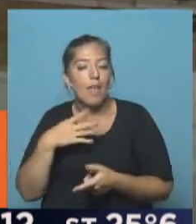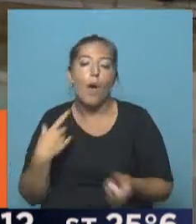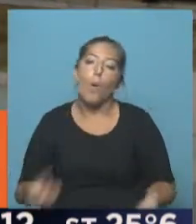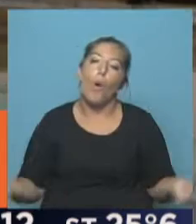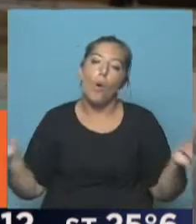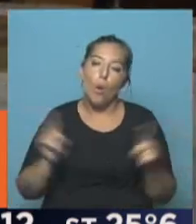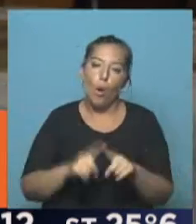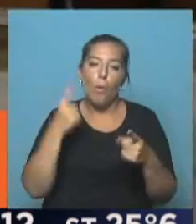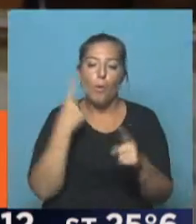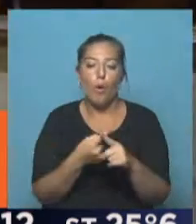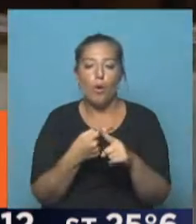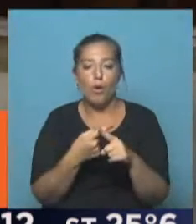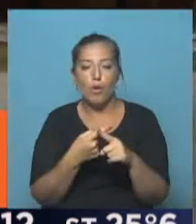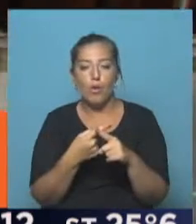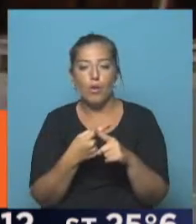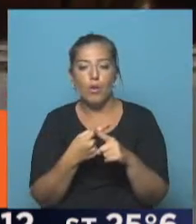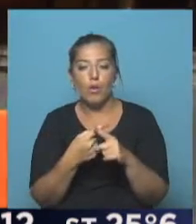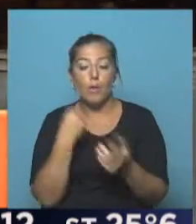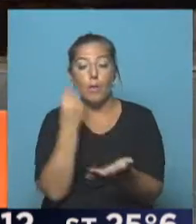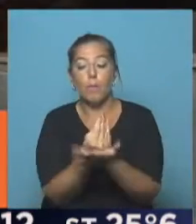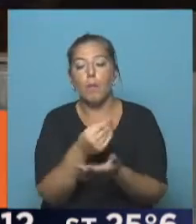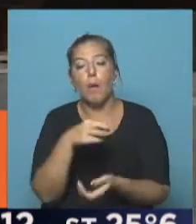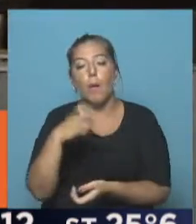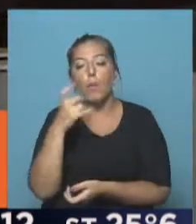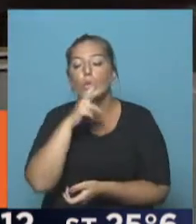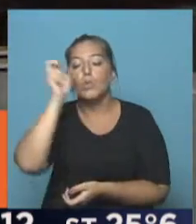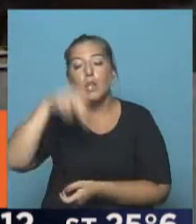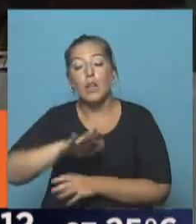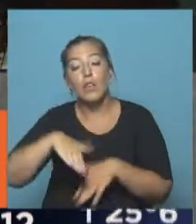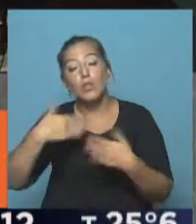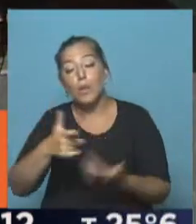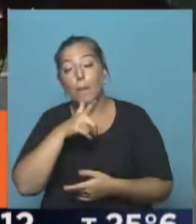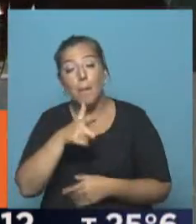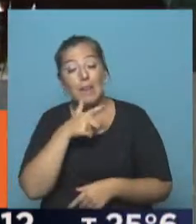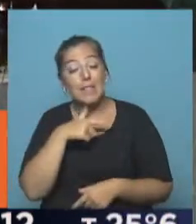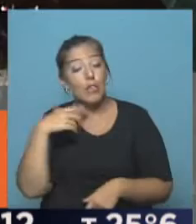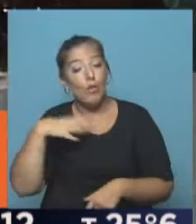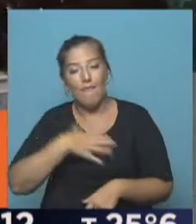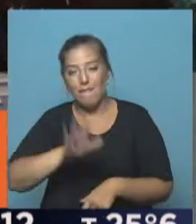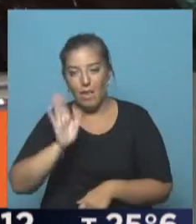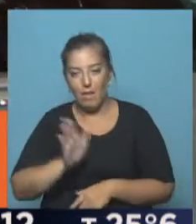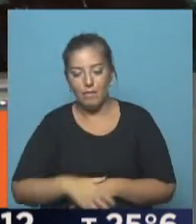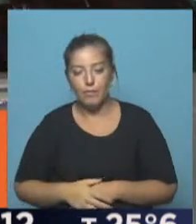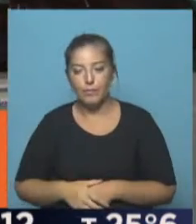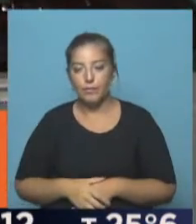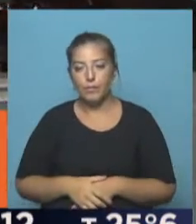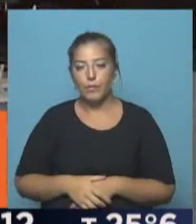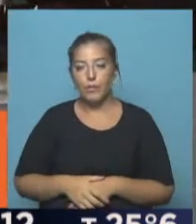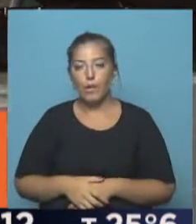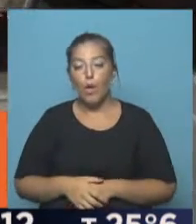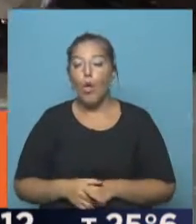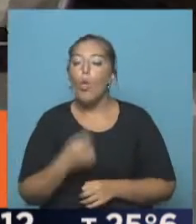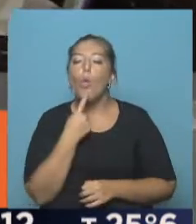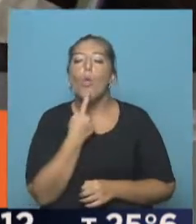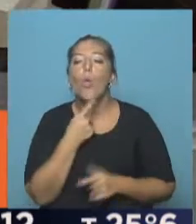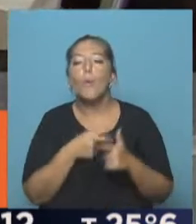presencia vigorosa del presidente Putin. Claro. Así que me parece que eso va a dar mucha tela todavía para cortar. Jorge, una pregunta política